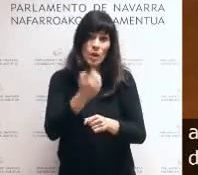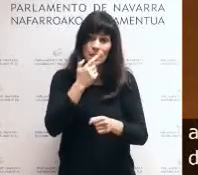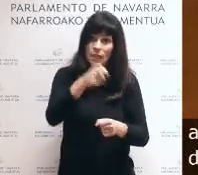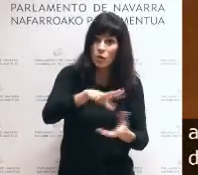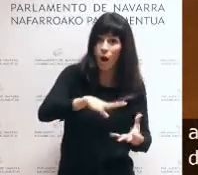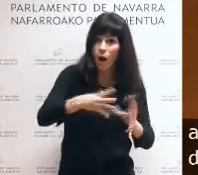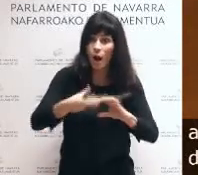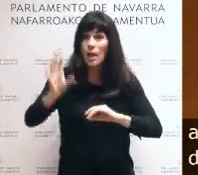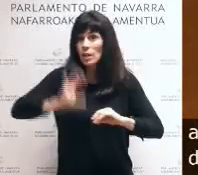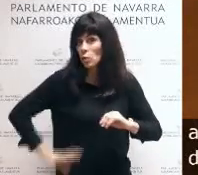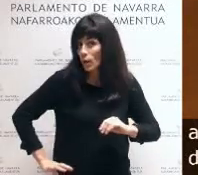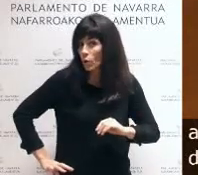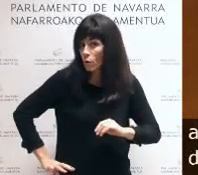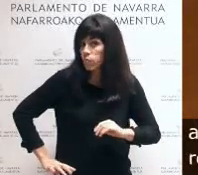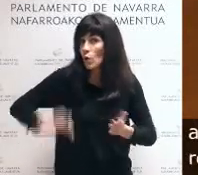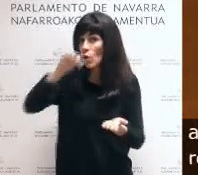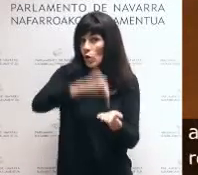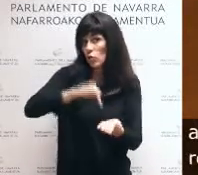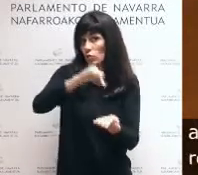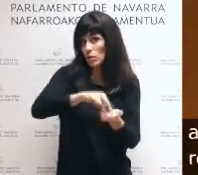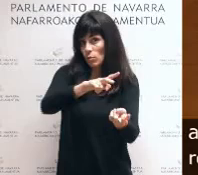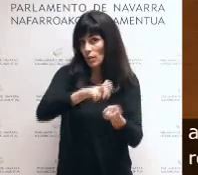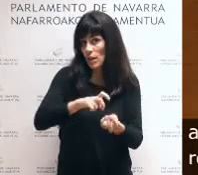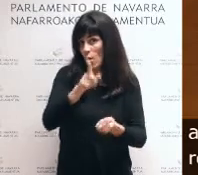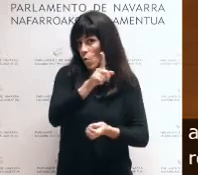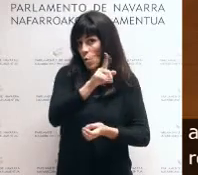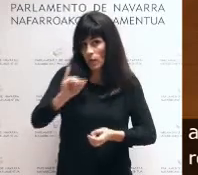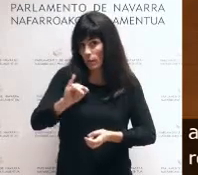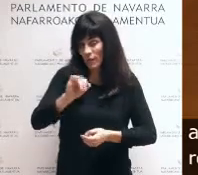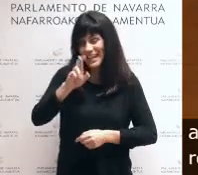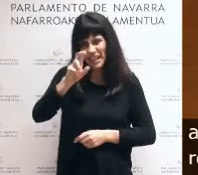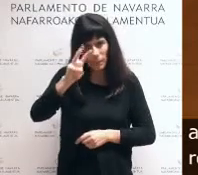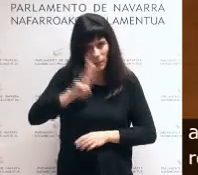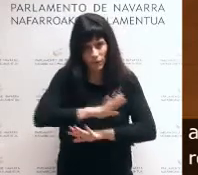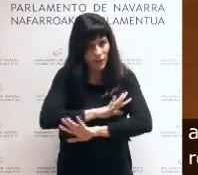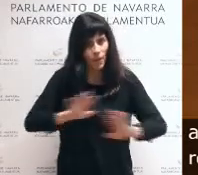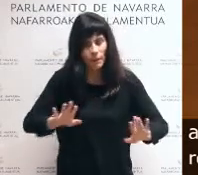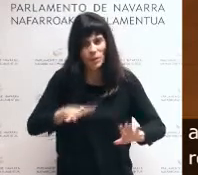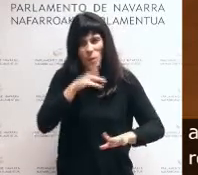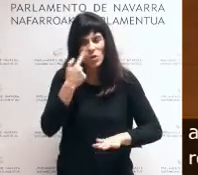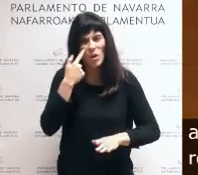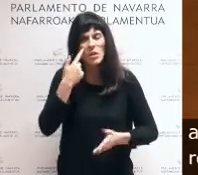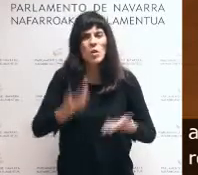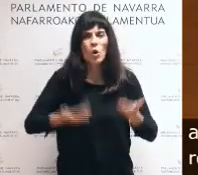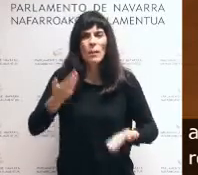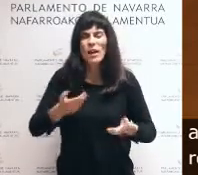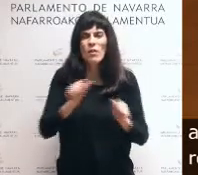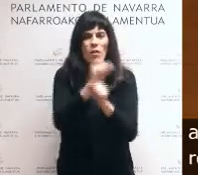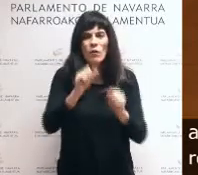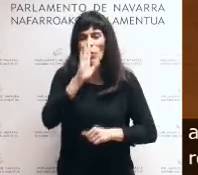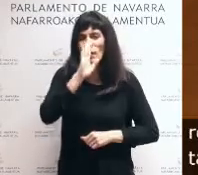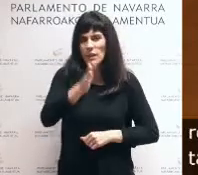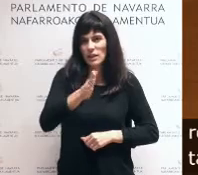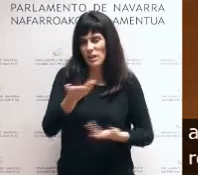tributarían con sus correspondientes deducciones una sola vez por IRPF. Por lo tanto, equiparar de manera directa, tal y como plantean ambos tipos